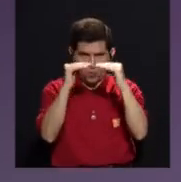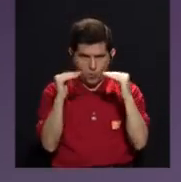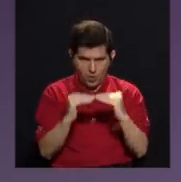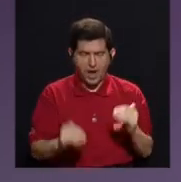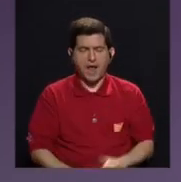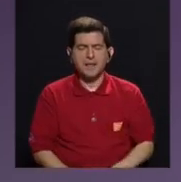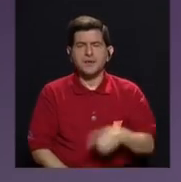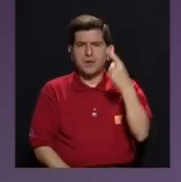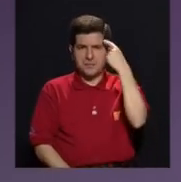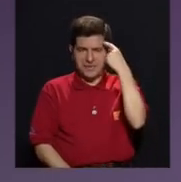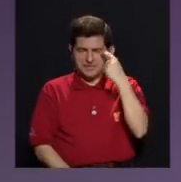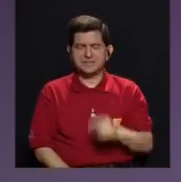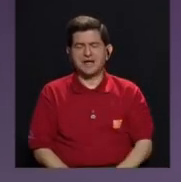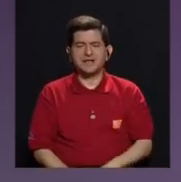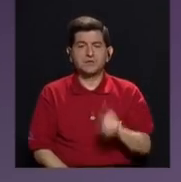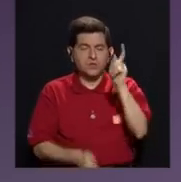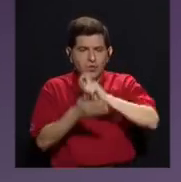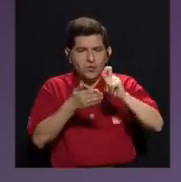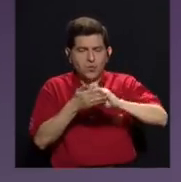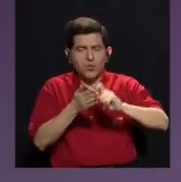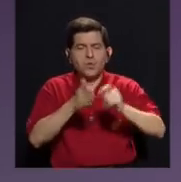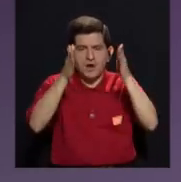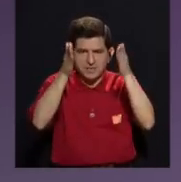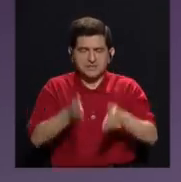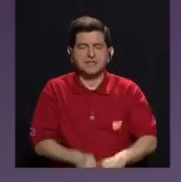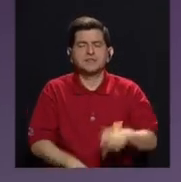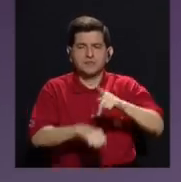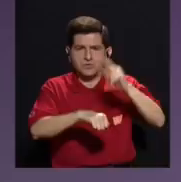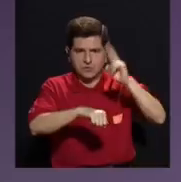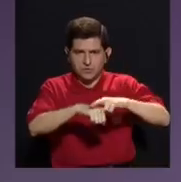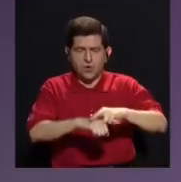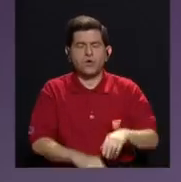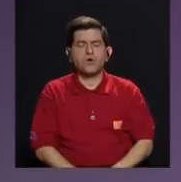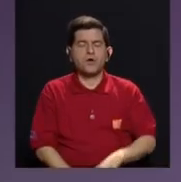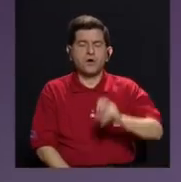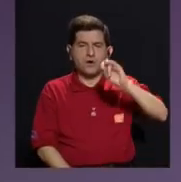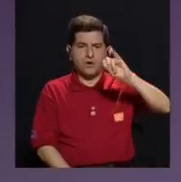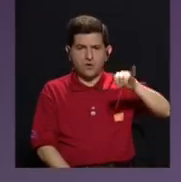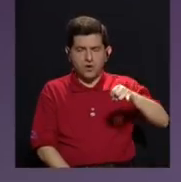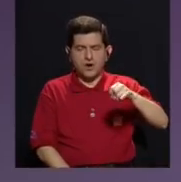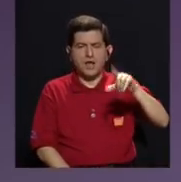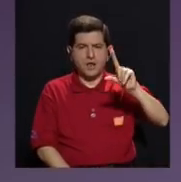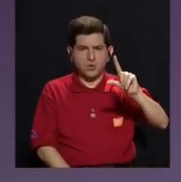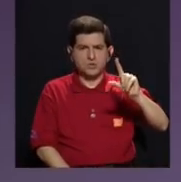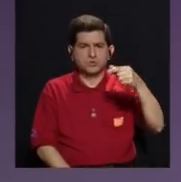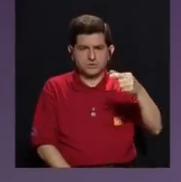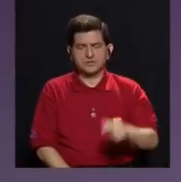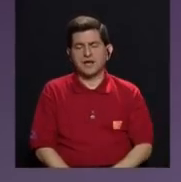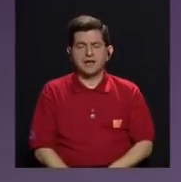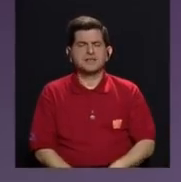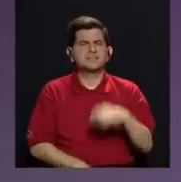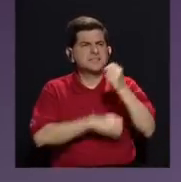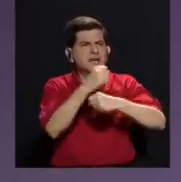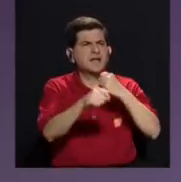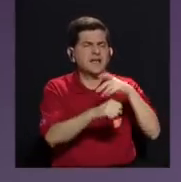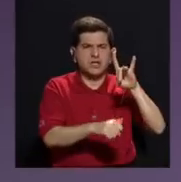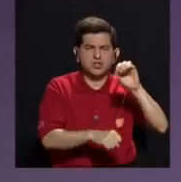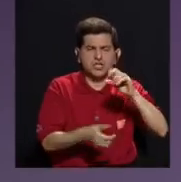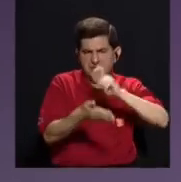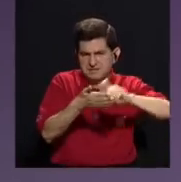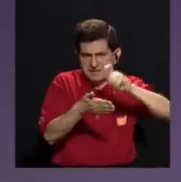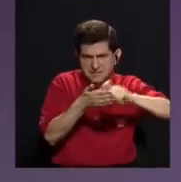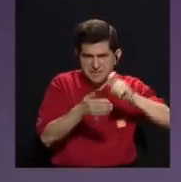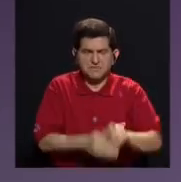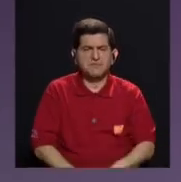la meta fuera del país de cuatro pisos de un escritor puertorriqueño jose luis gonzález que escribió para los 80 pero para mí es muy útil para explicar